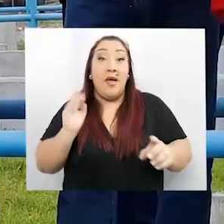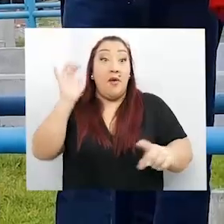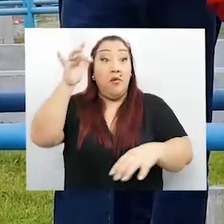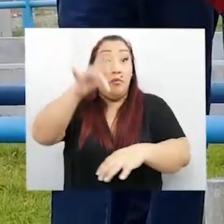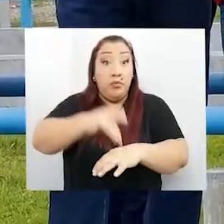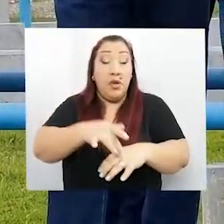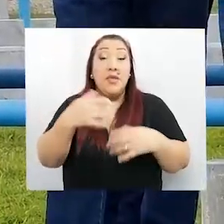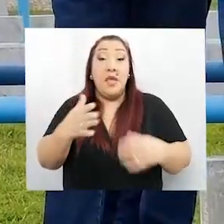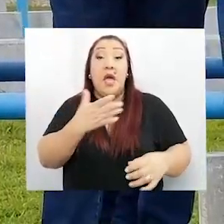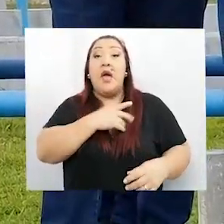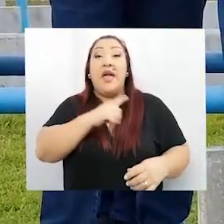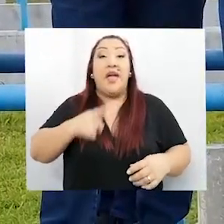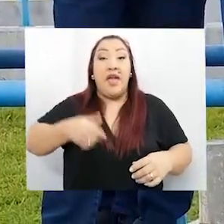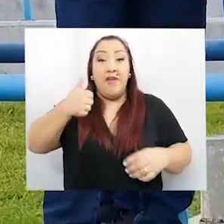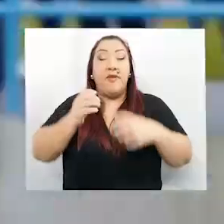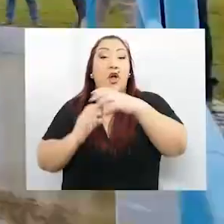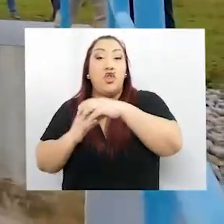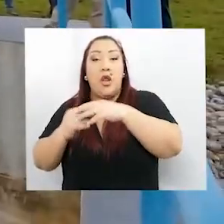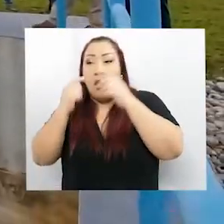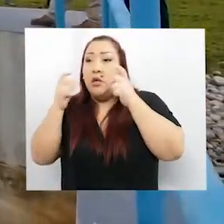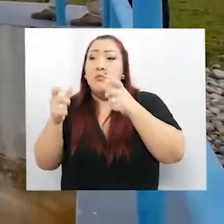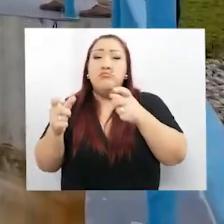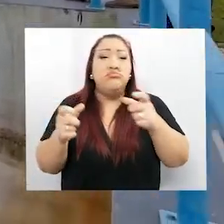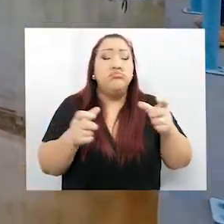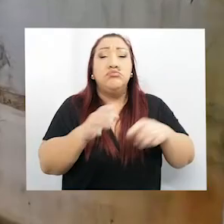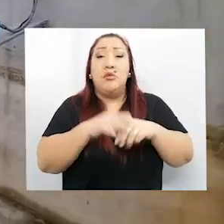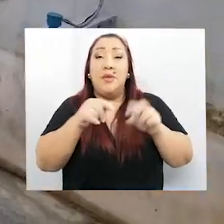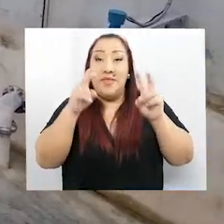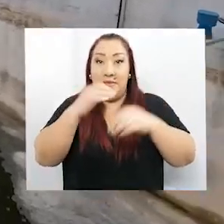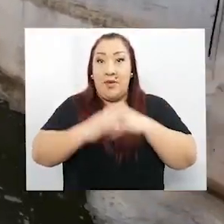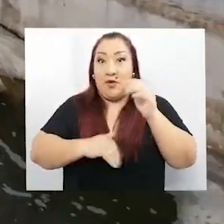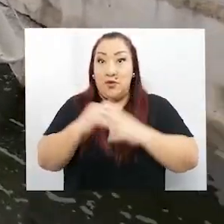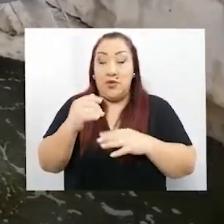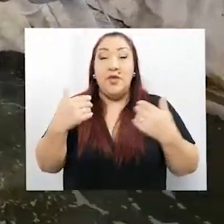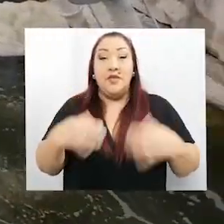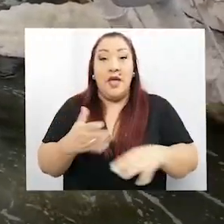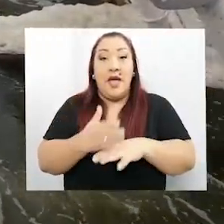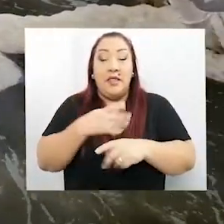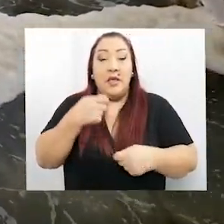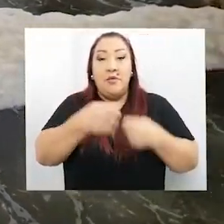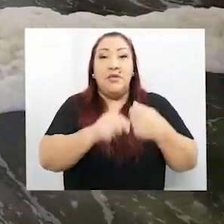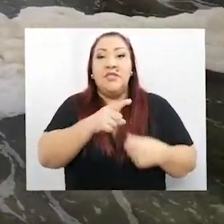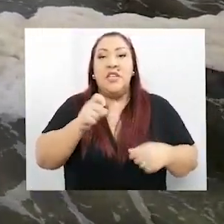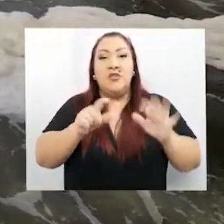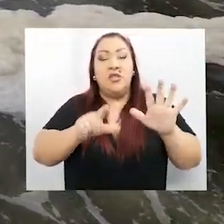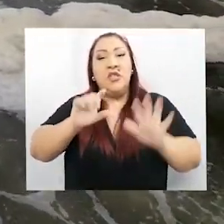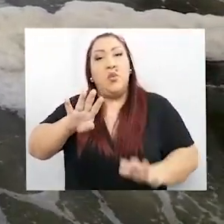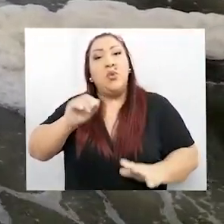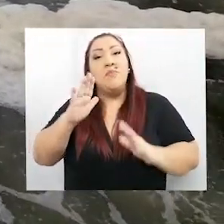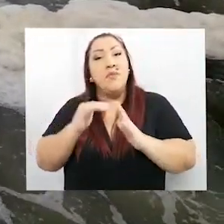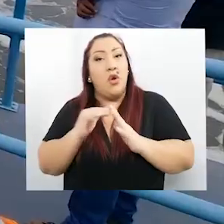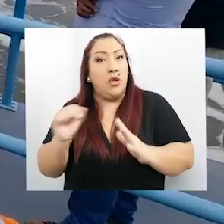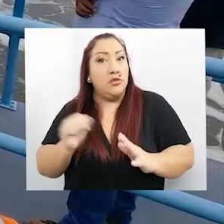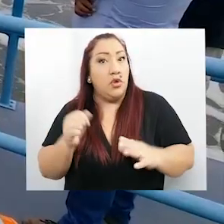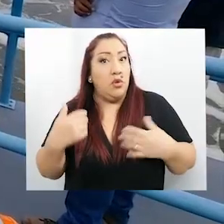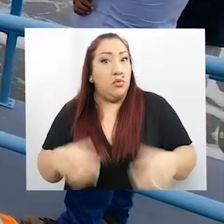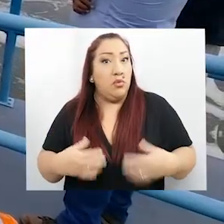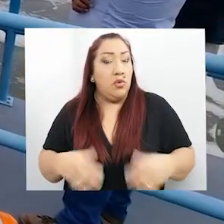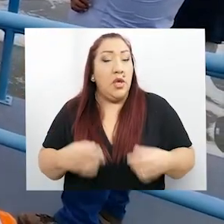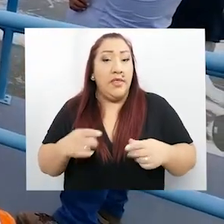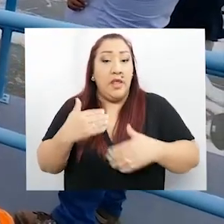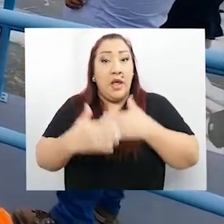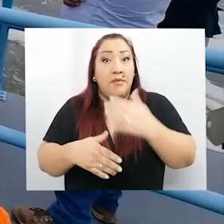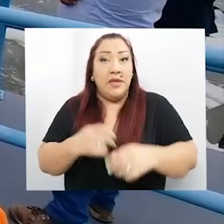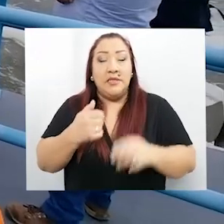el contralor Nelson Schack y un equipo de auditores a fin de supervisar la construcción, para la cual se ha invertido más de 174 millones